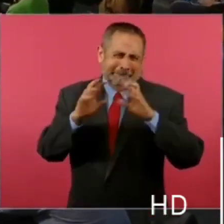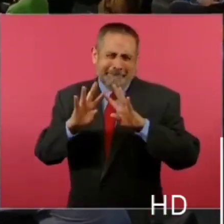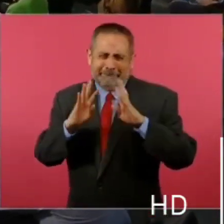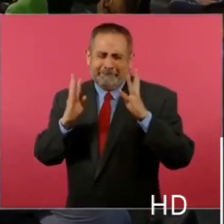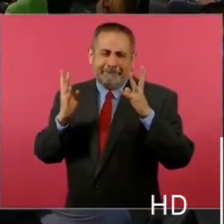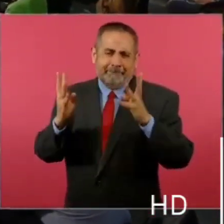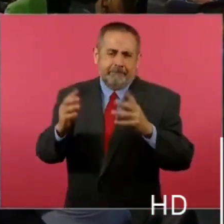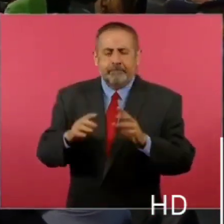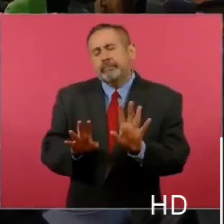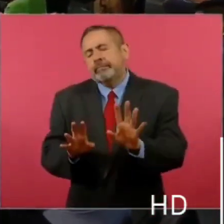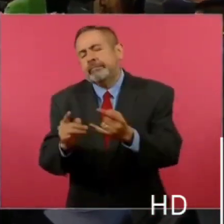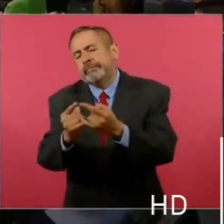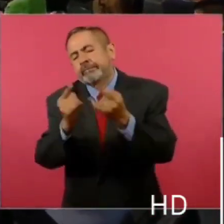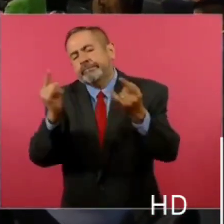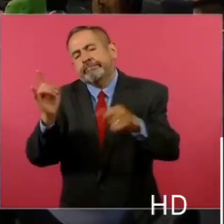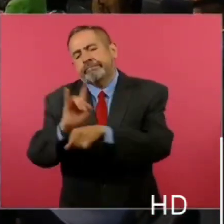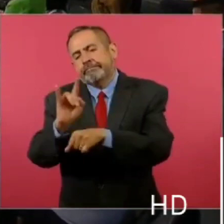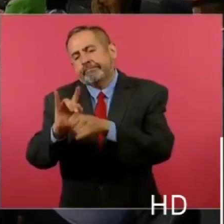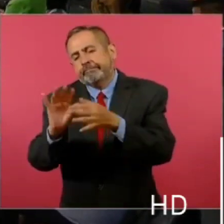Es leyenda.